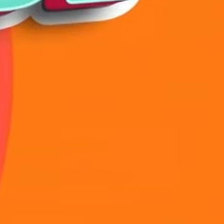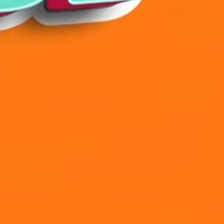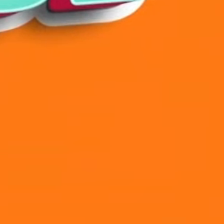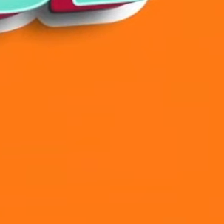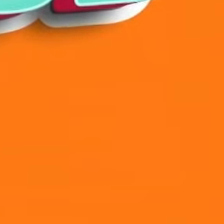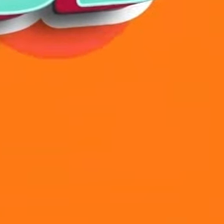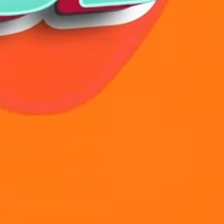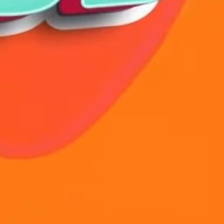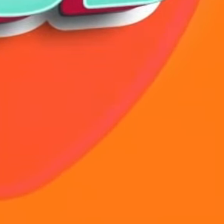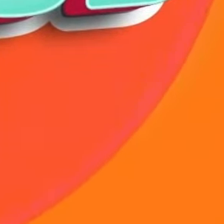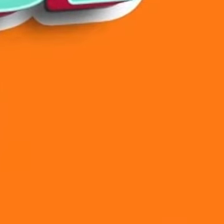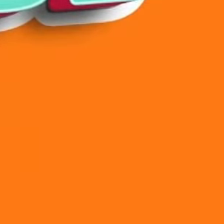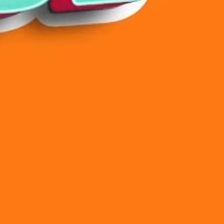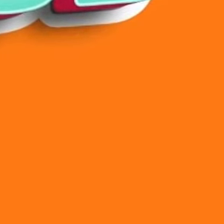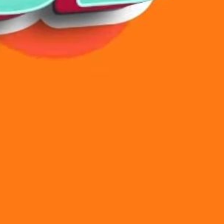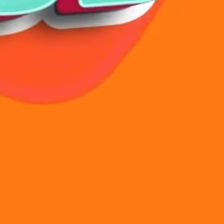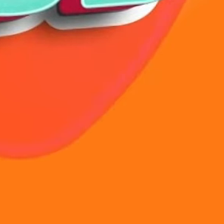evitaron